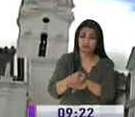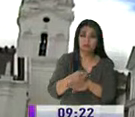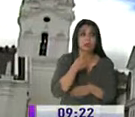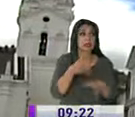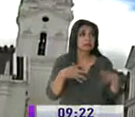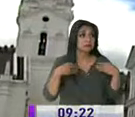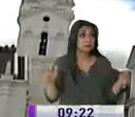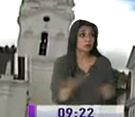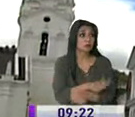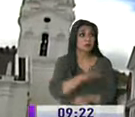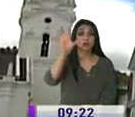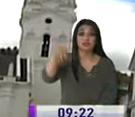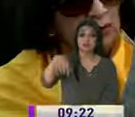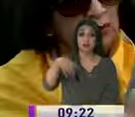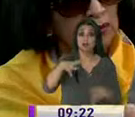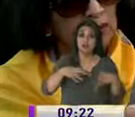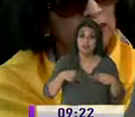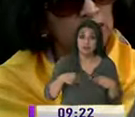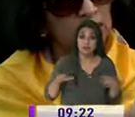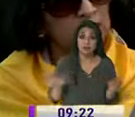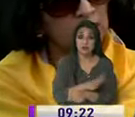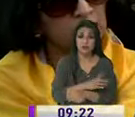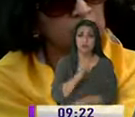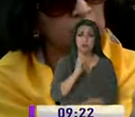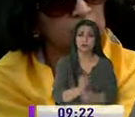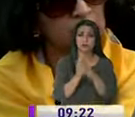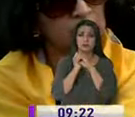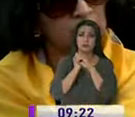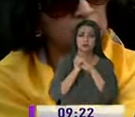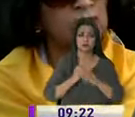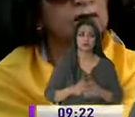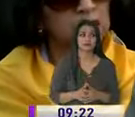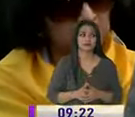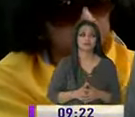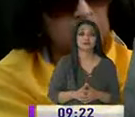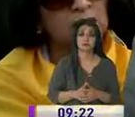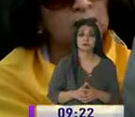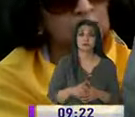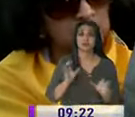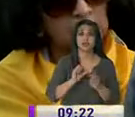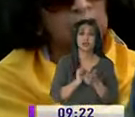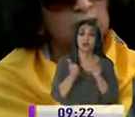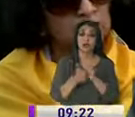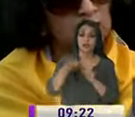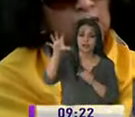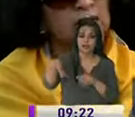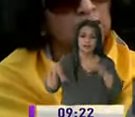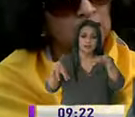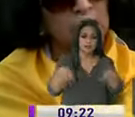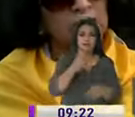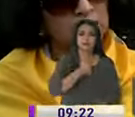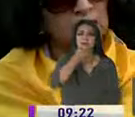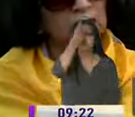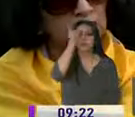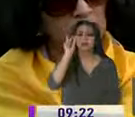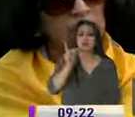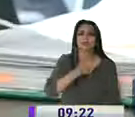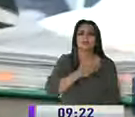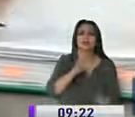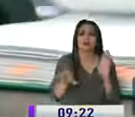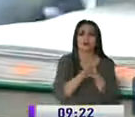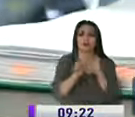es obligatoria para los estados. Los estados tienen primero soberanía para decidir sobre determinados aspectos de su propia